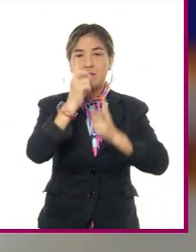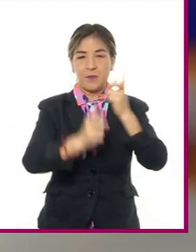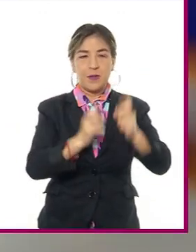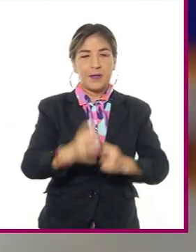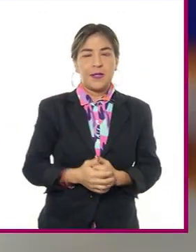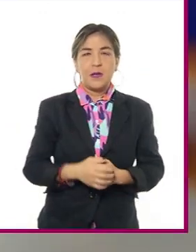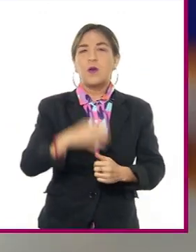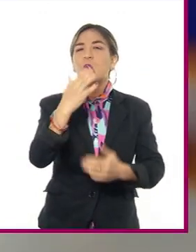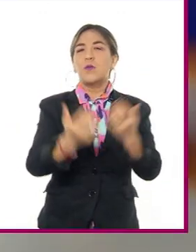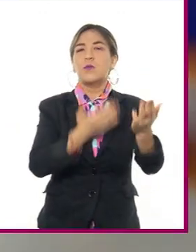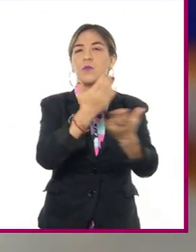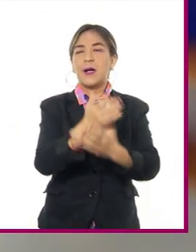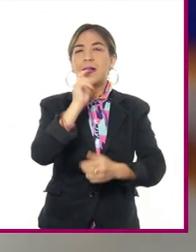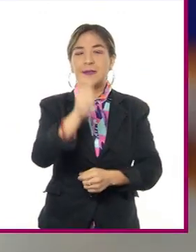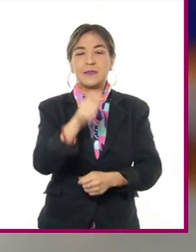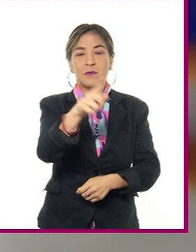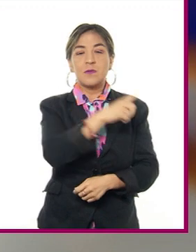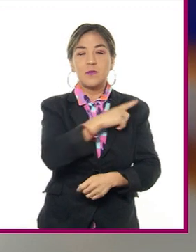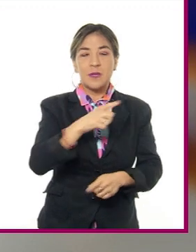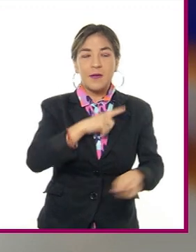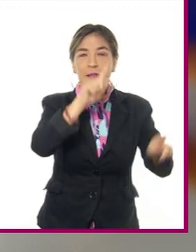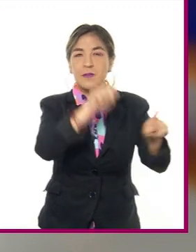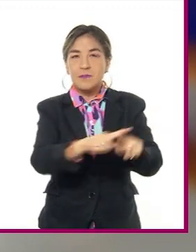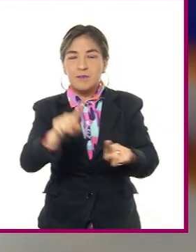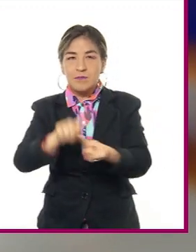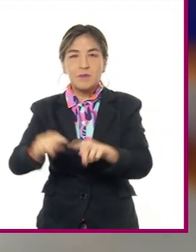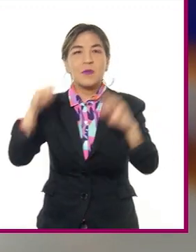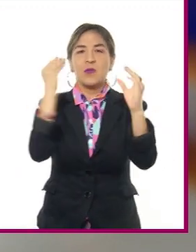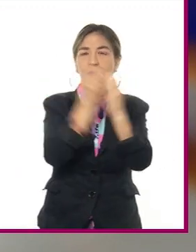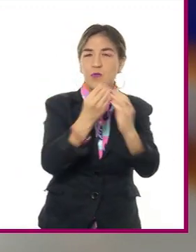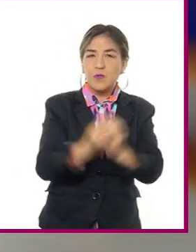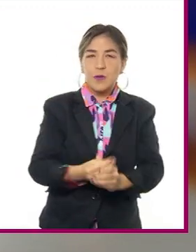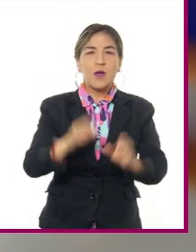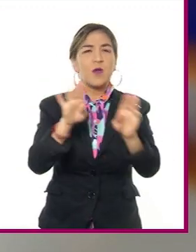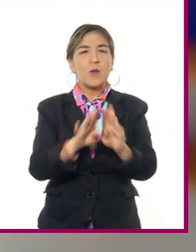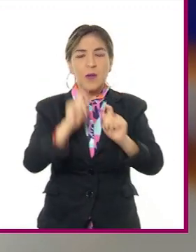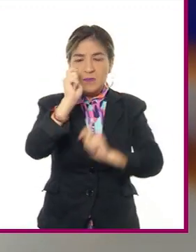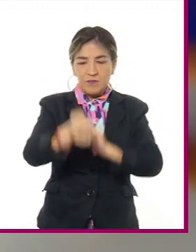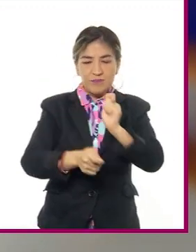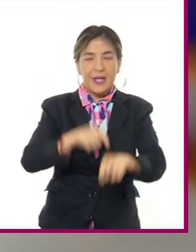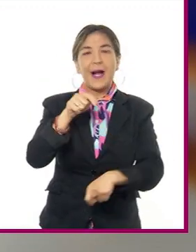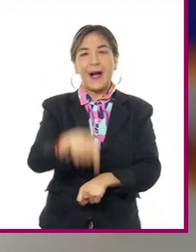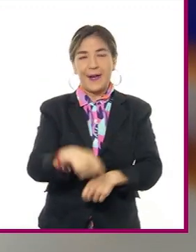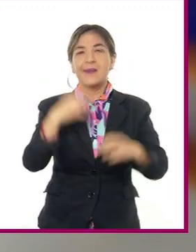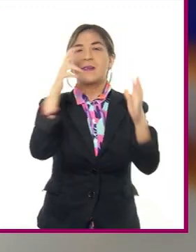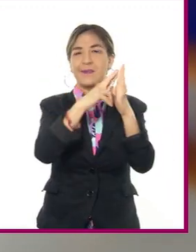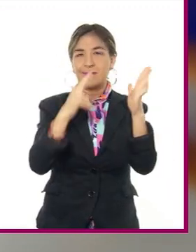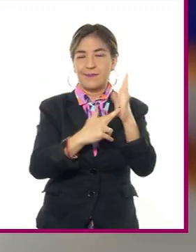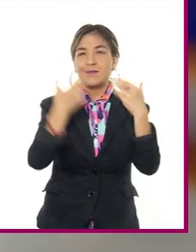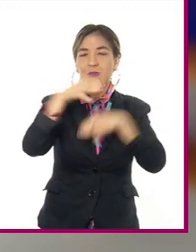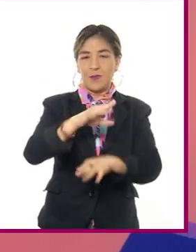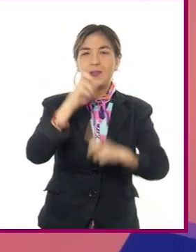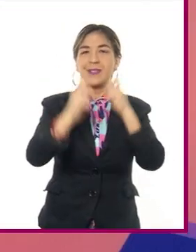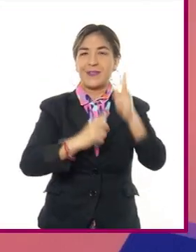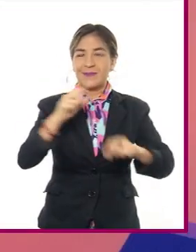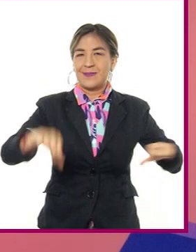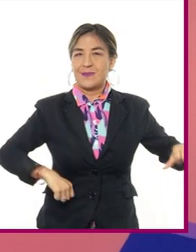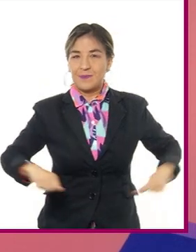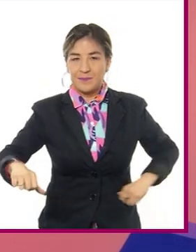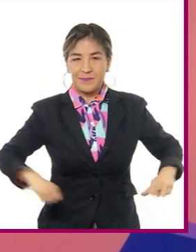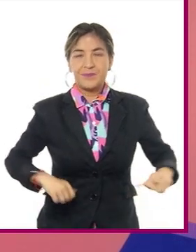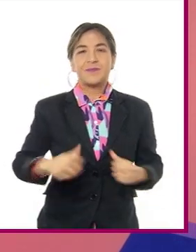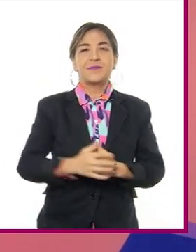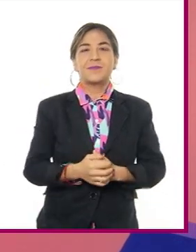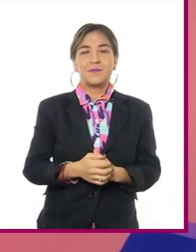El propósito es interpretar y clasificar reglas sobre actividades deportivas.